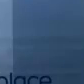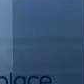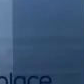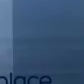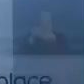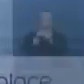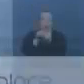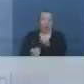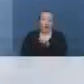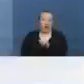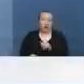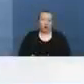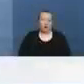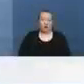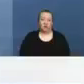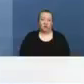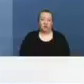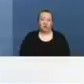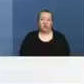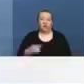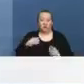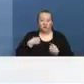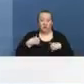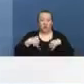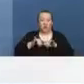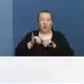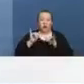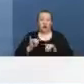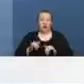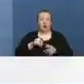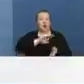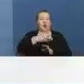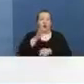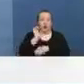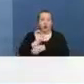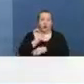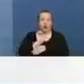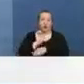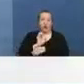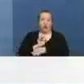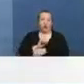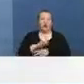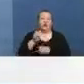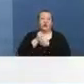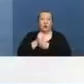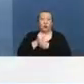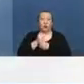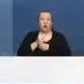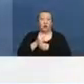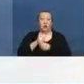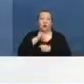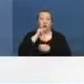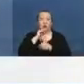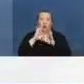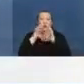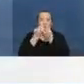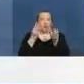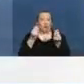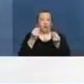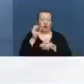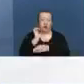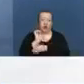correr tanto años me hicieron que yo sigo aquí y los muertos están allá y la inseguridad nuestras familias de co2 prohibido